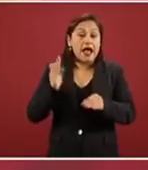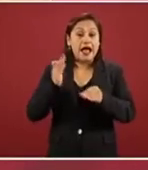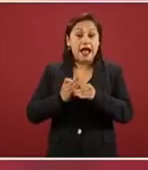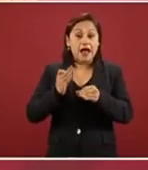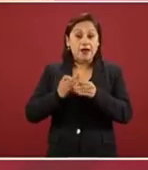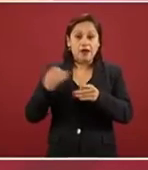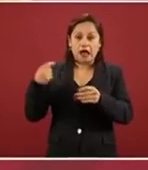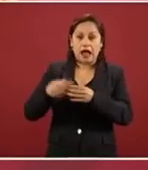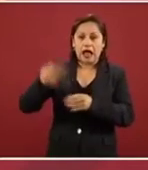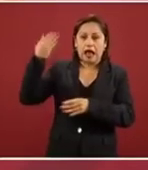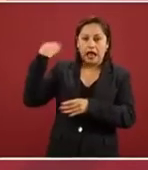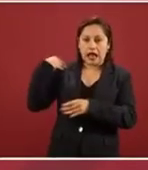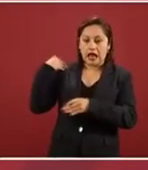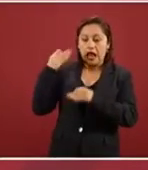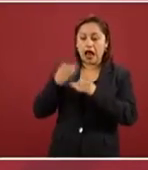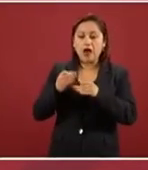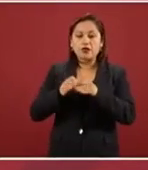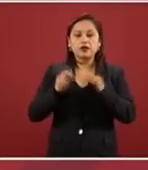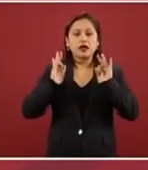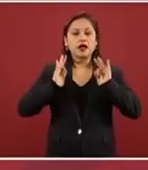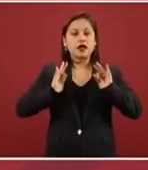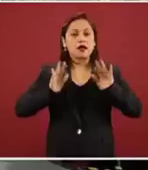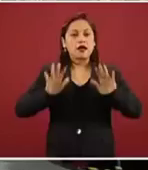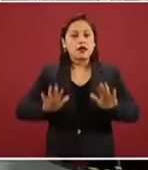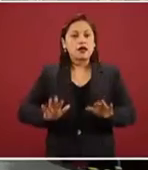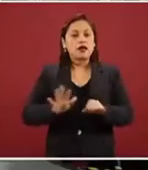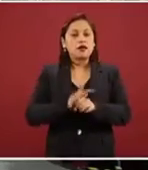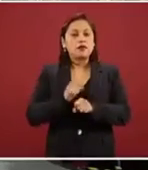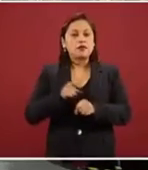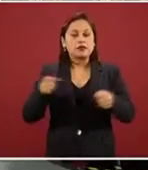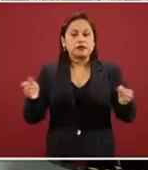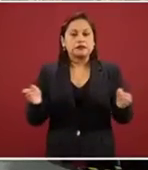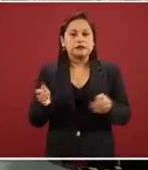frío. Sí. Sí.